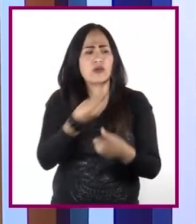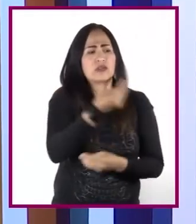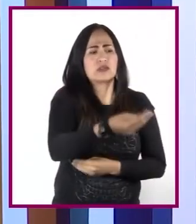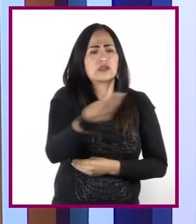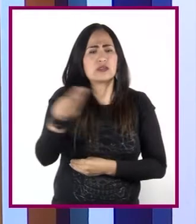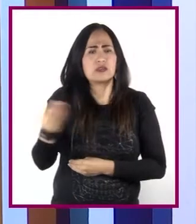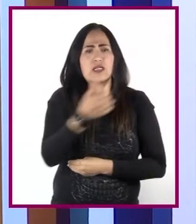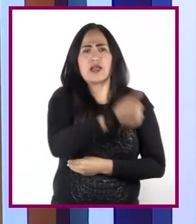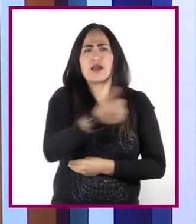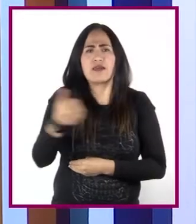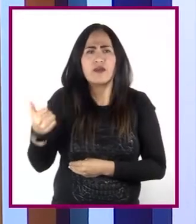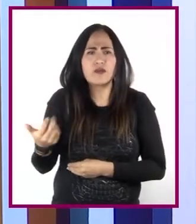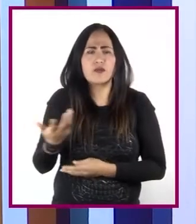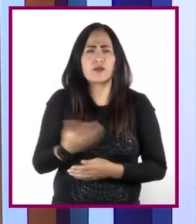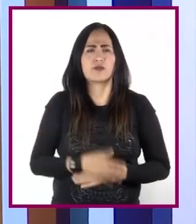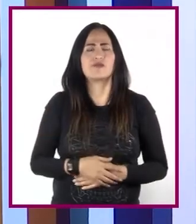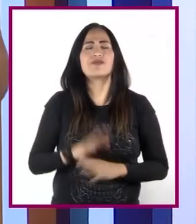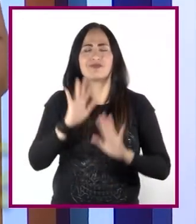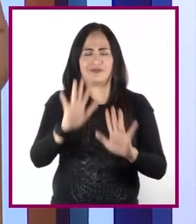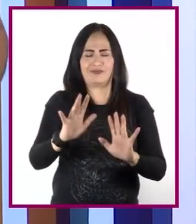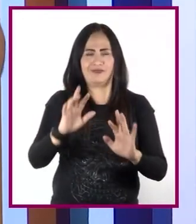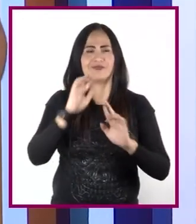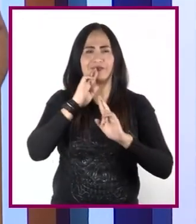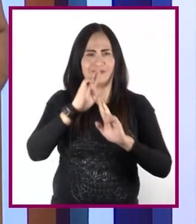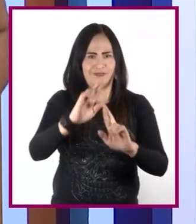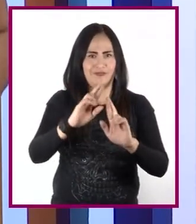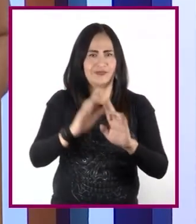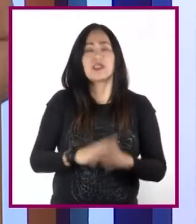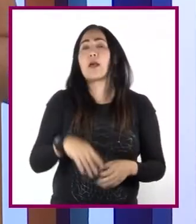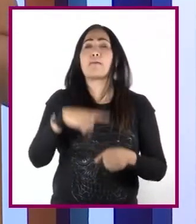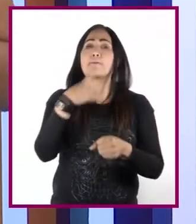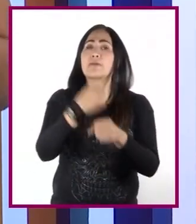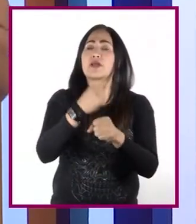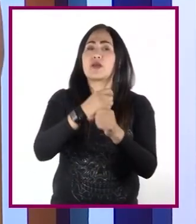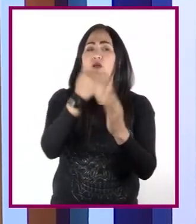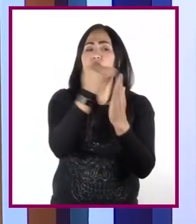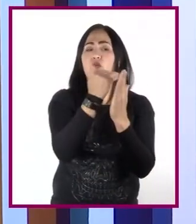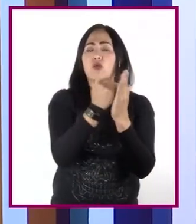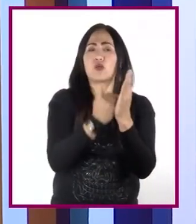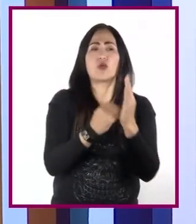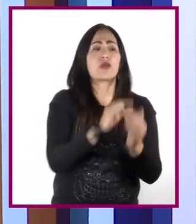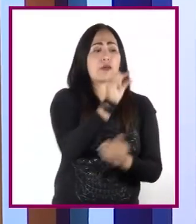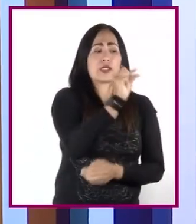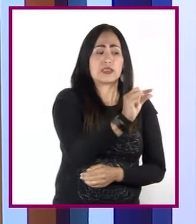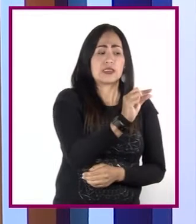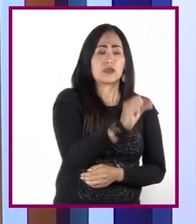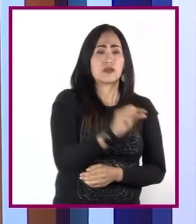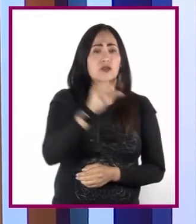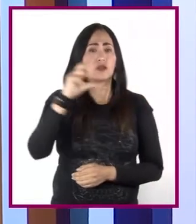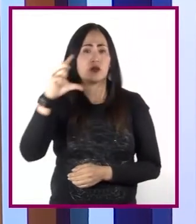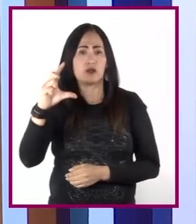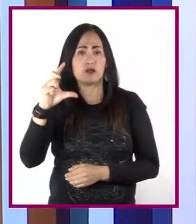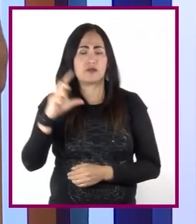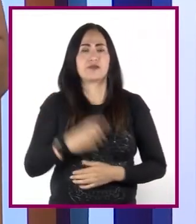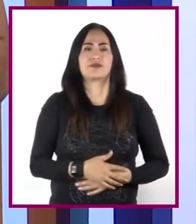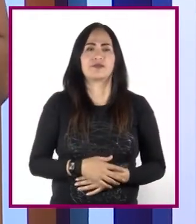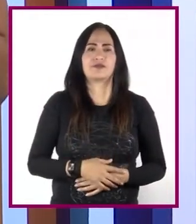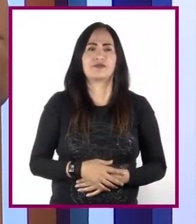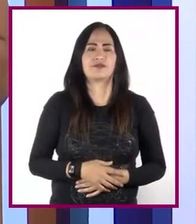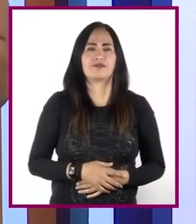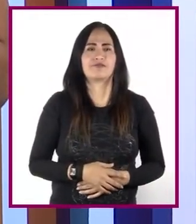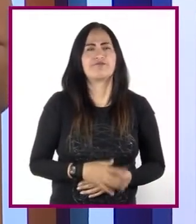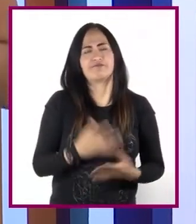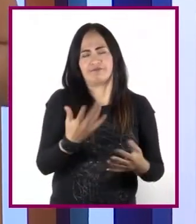Perfecto. Demos solución a esta situación. Lo primero que haremos es ordenar de menor a mayor los datos, solo por tener una